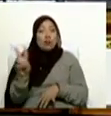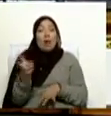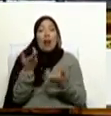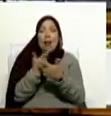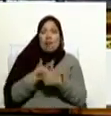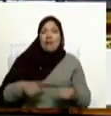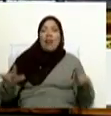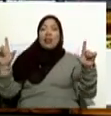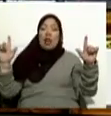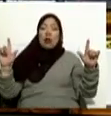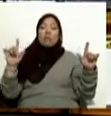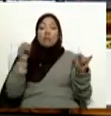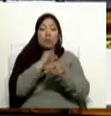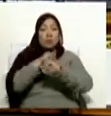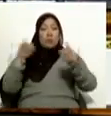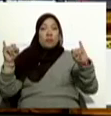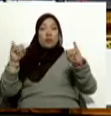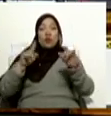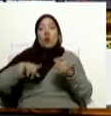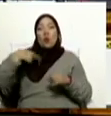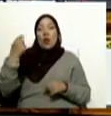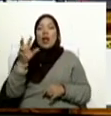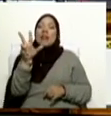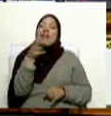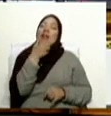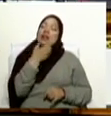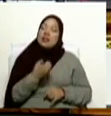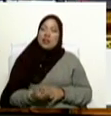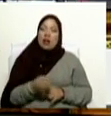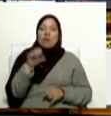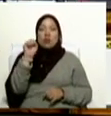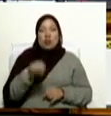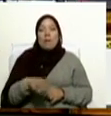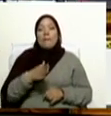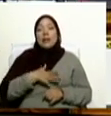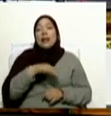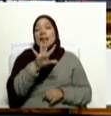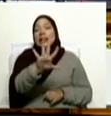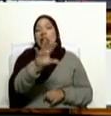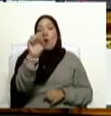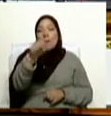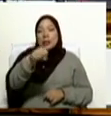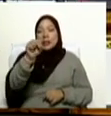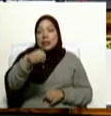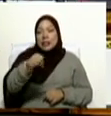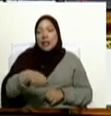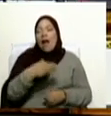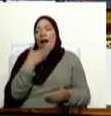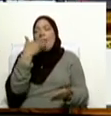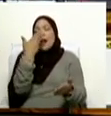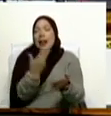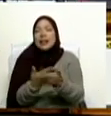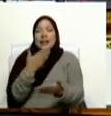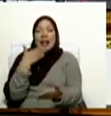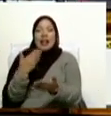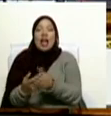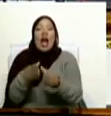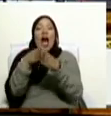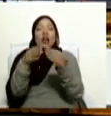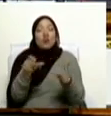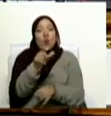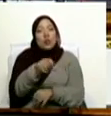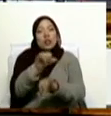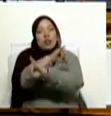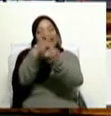soberanía Así que este próximo 3 de diciembre cinco veces sí vamos para allá Muchas gracias a todos y todas